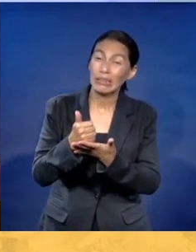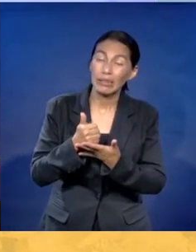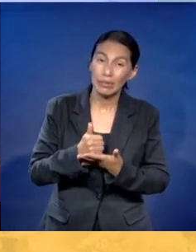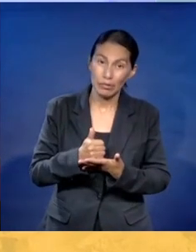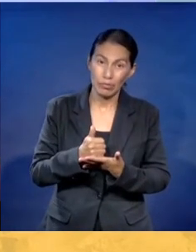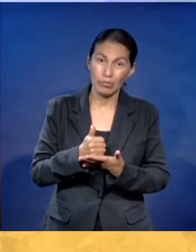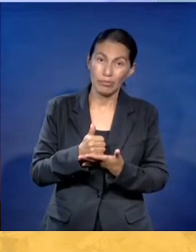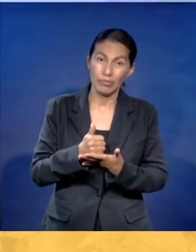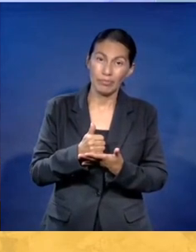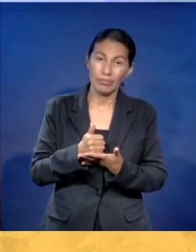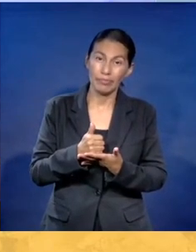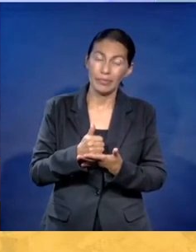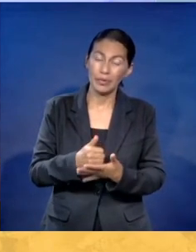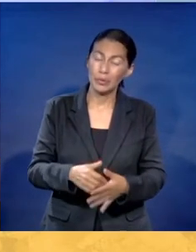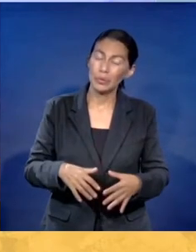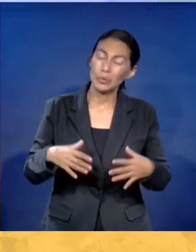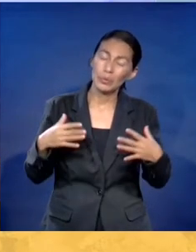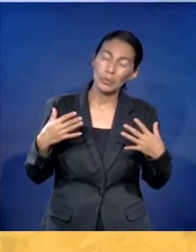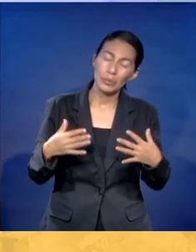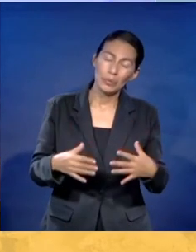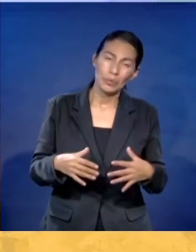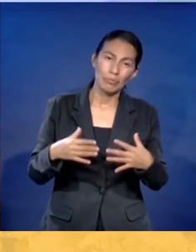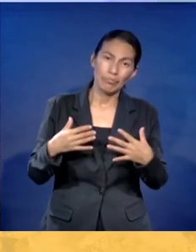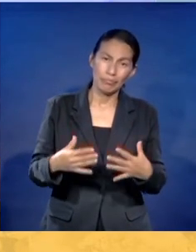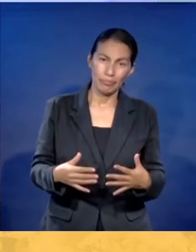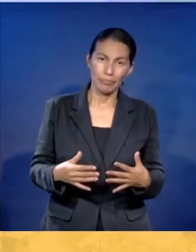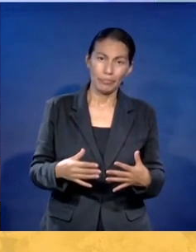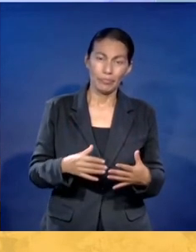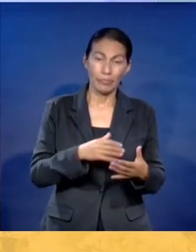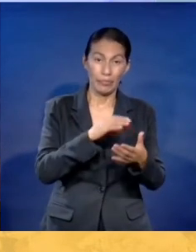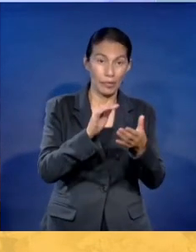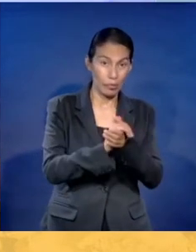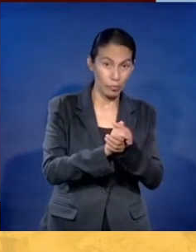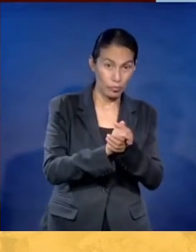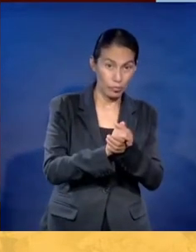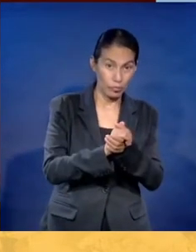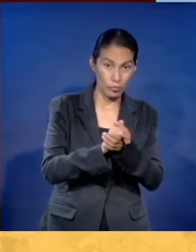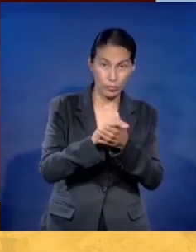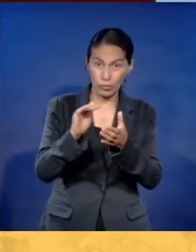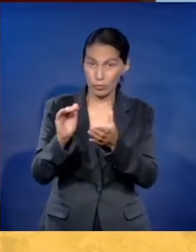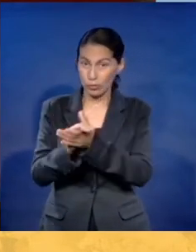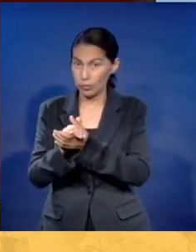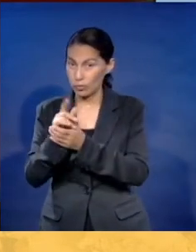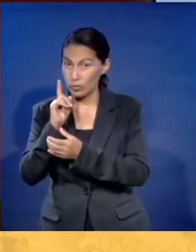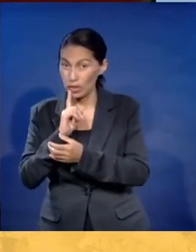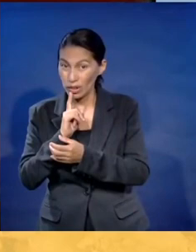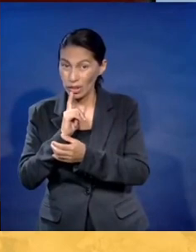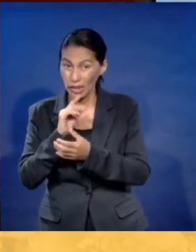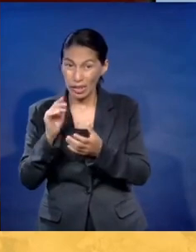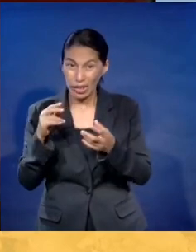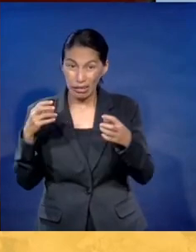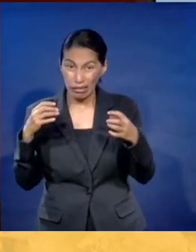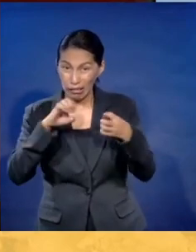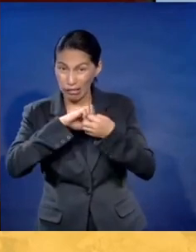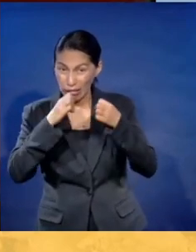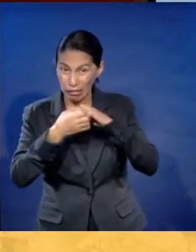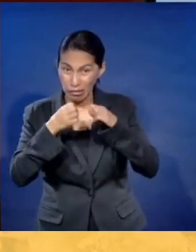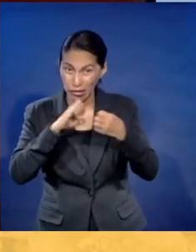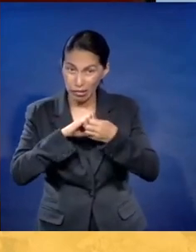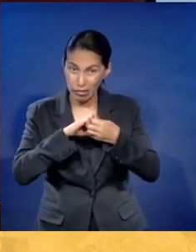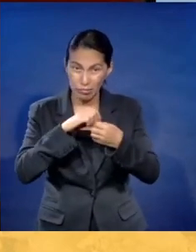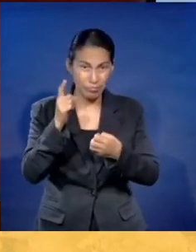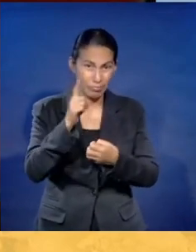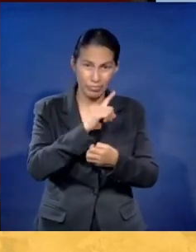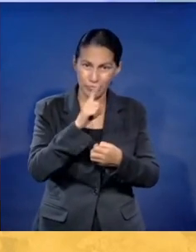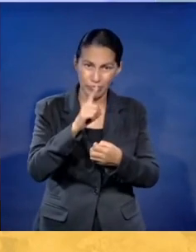corazón los esposos y esposas no somos enemigos somos compañeros al reino